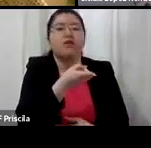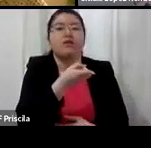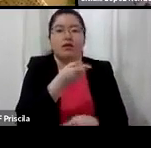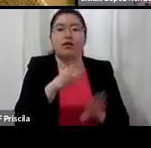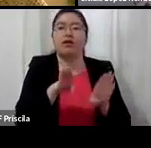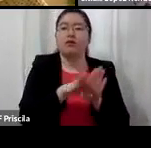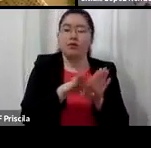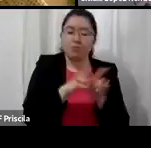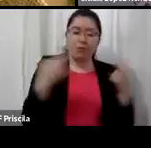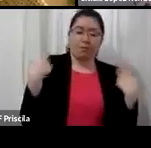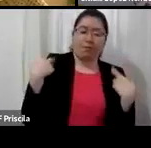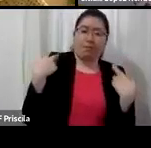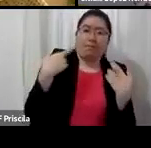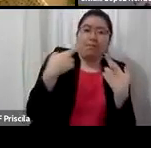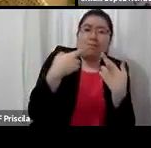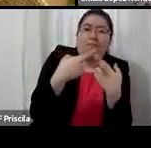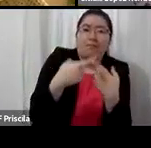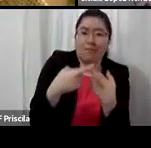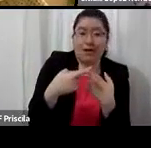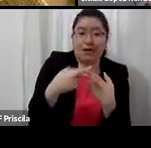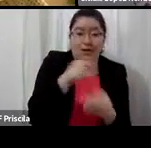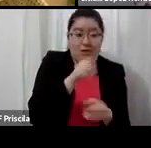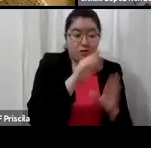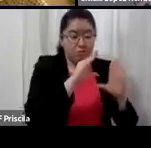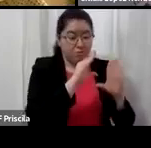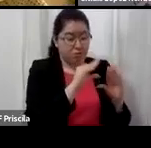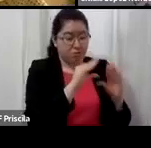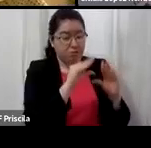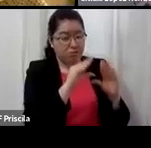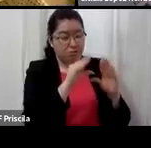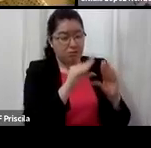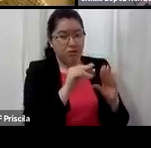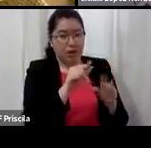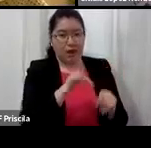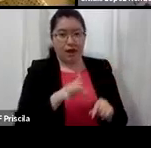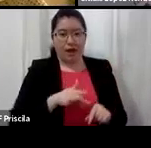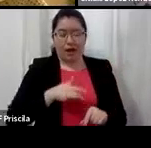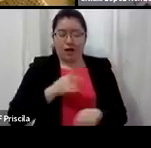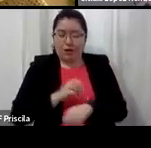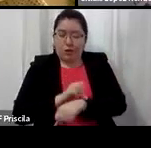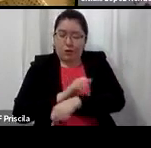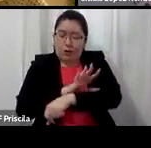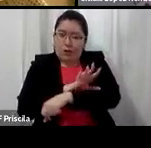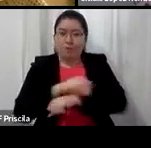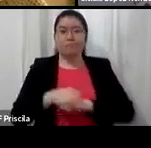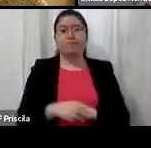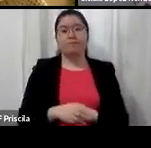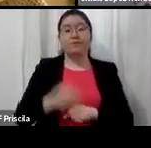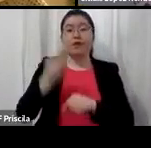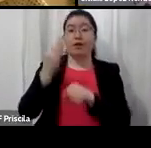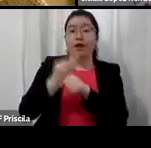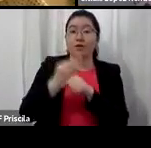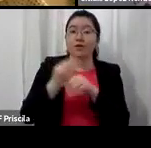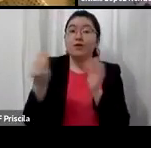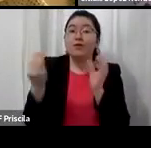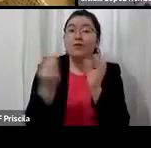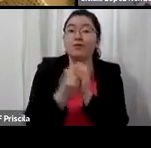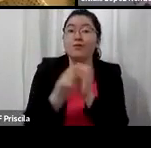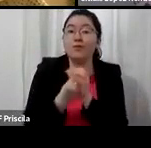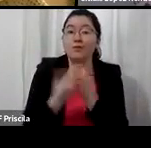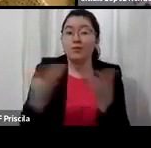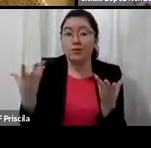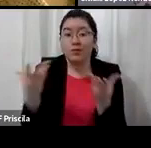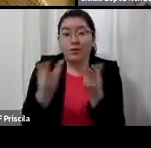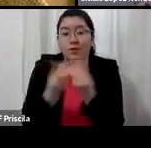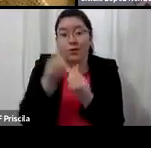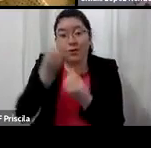profesores, con los maestros y los vamos sensibilizando. Ahorita se está dando un curso que yo no estoy porque estoy acá, con directivos